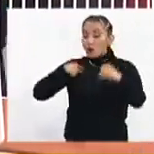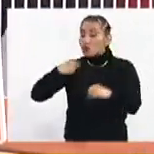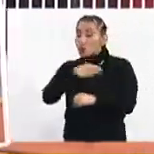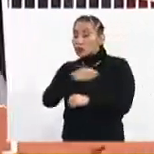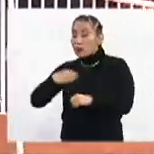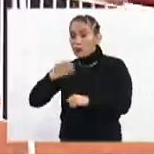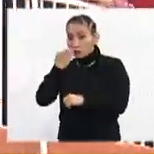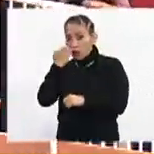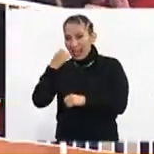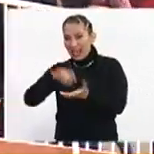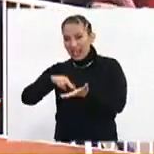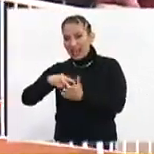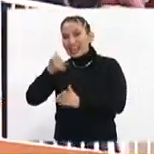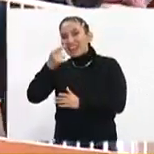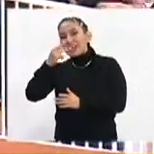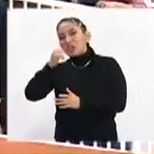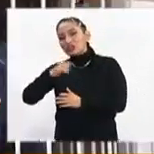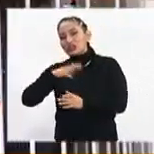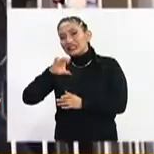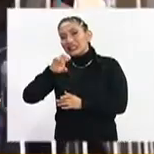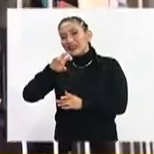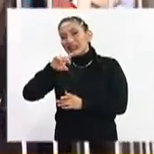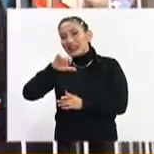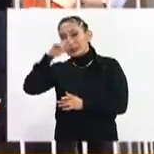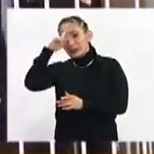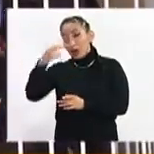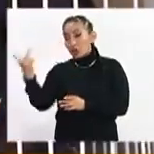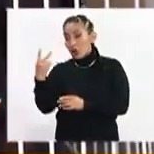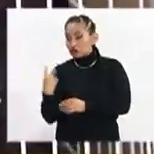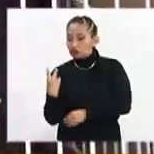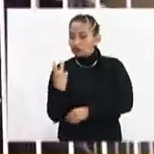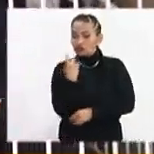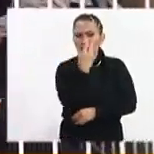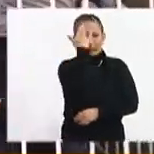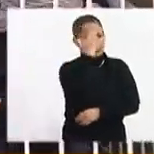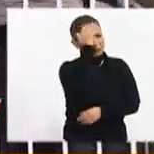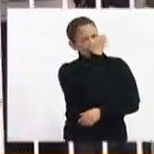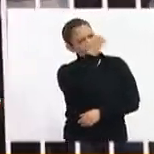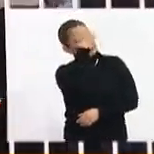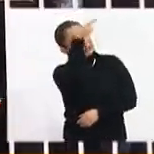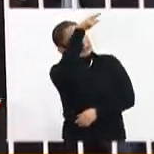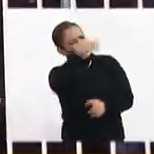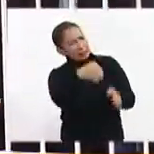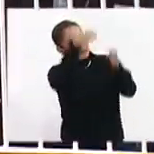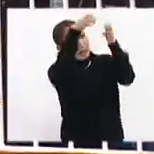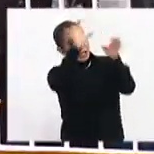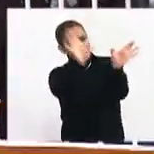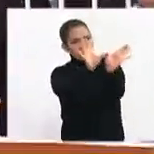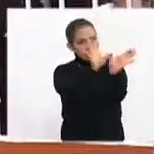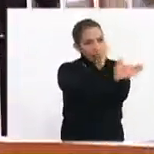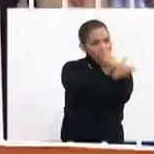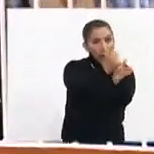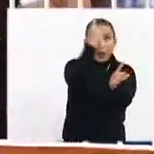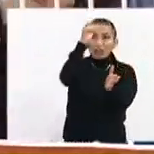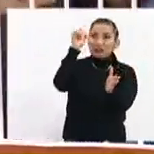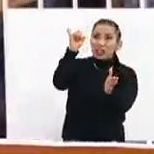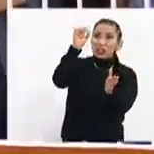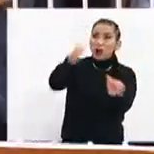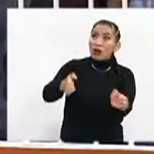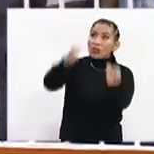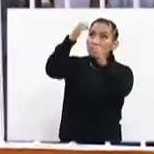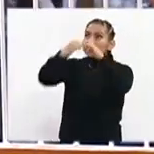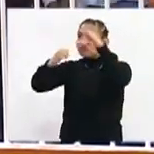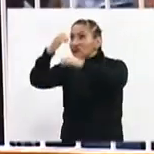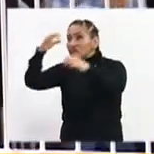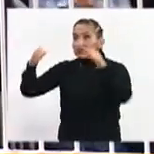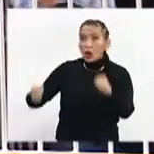integrante del Colegio de Ingenieros Civiles de México. Ambos peritos expertos en infraestructura y certificados para dictaminar si las